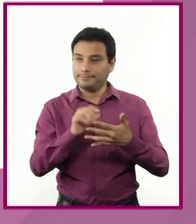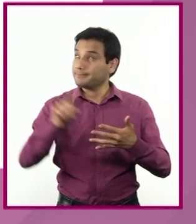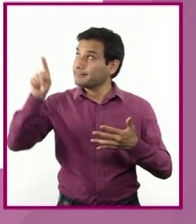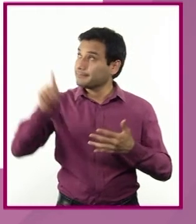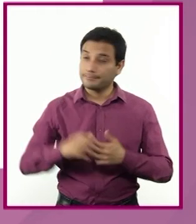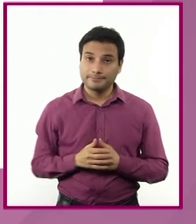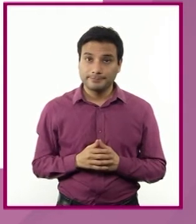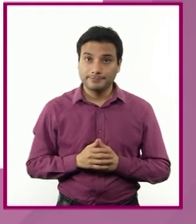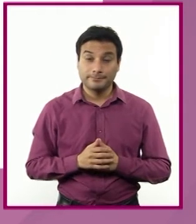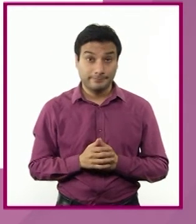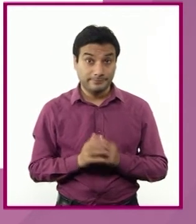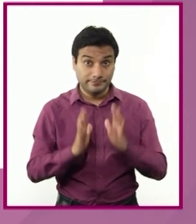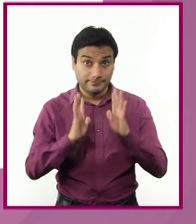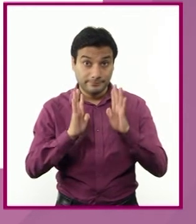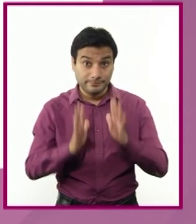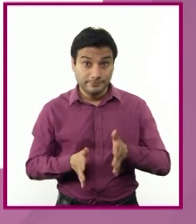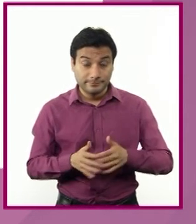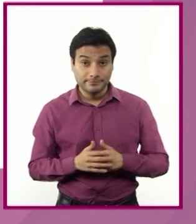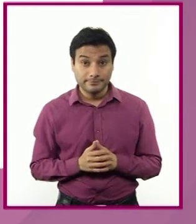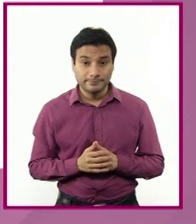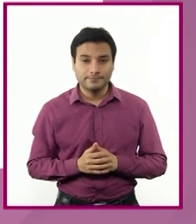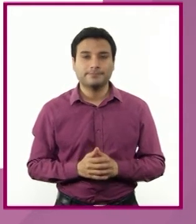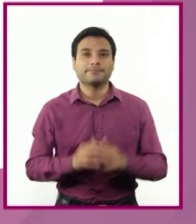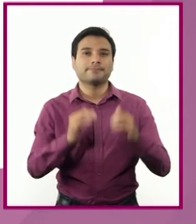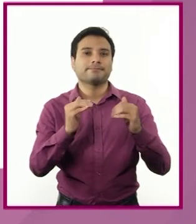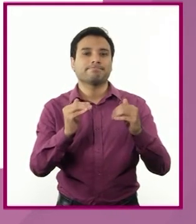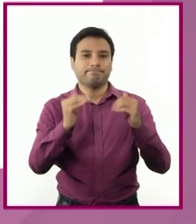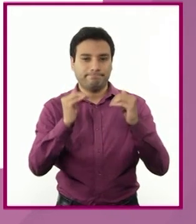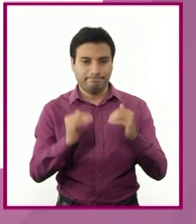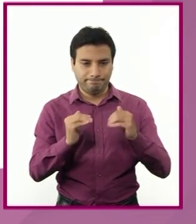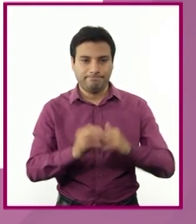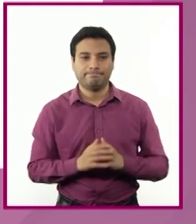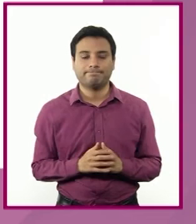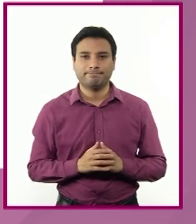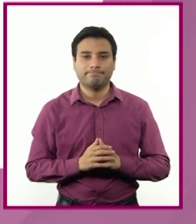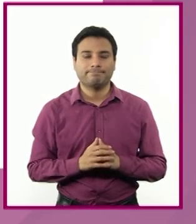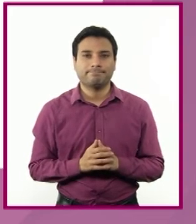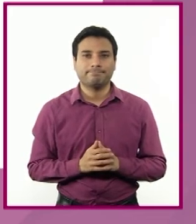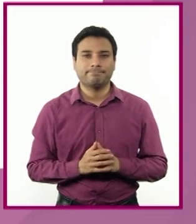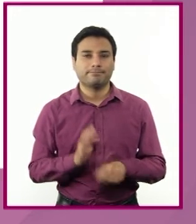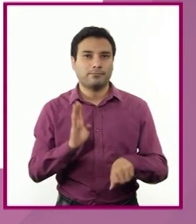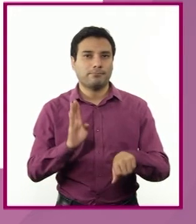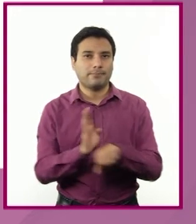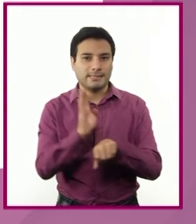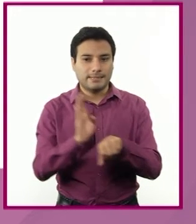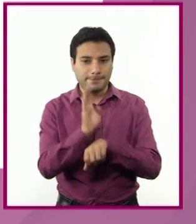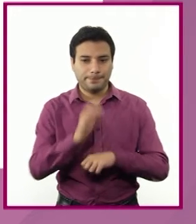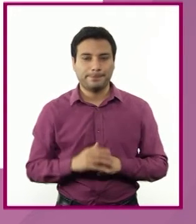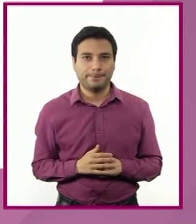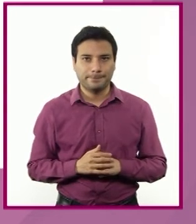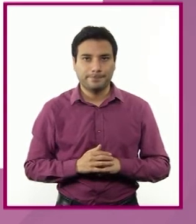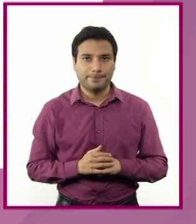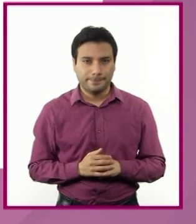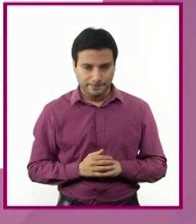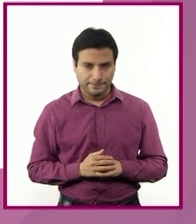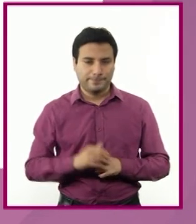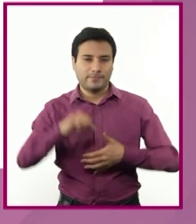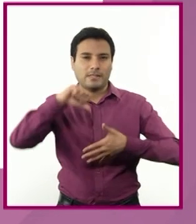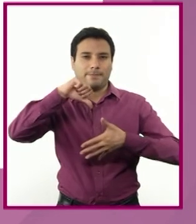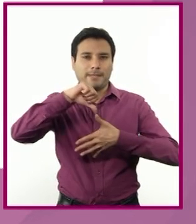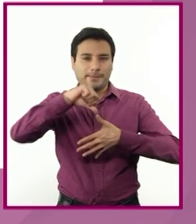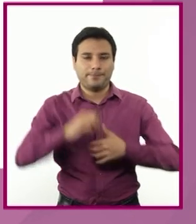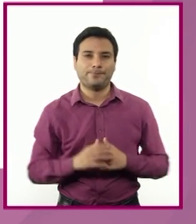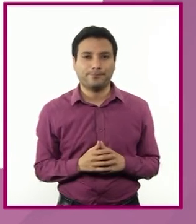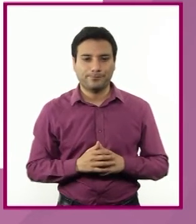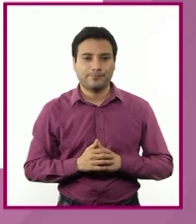columna. ¿Ya lo tienen? Pasemos al siguiente ejemplo. Brasil, país de Sudamérica, destaca a